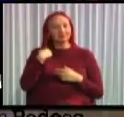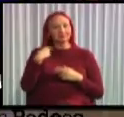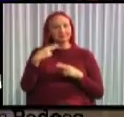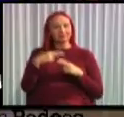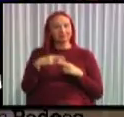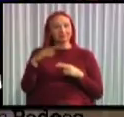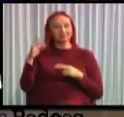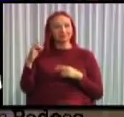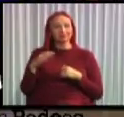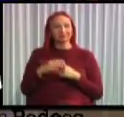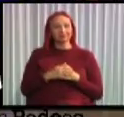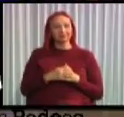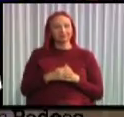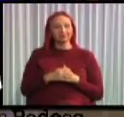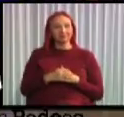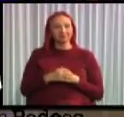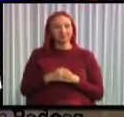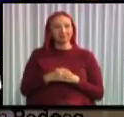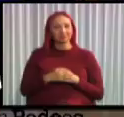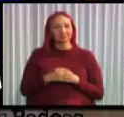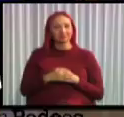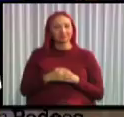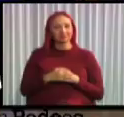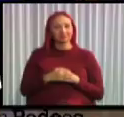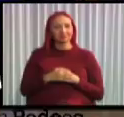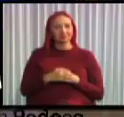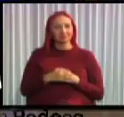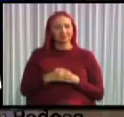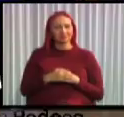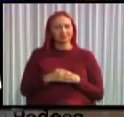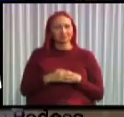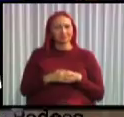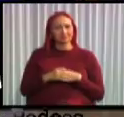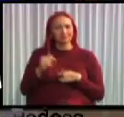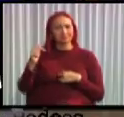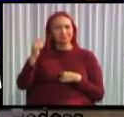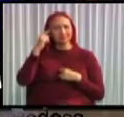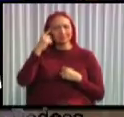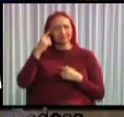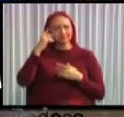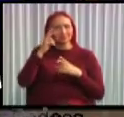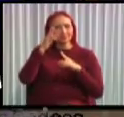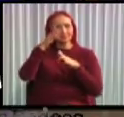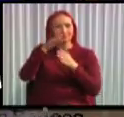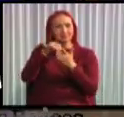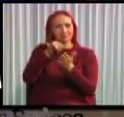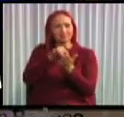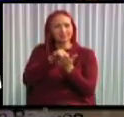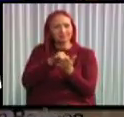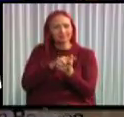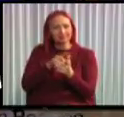Christopher Sol, claro. Y por pura casualidad, pasando hoy por San José,